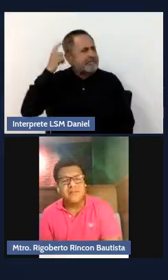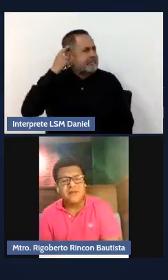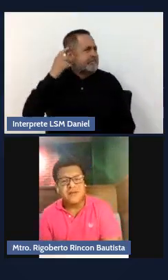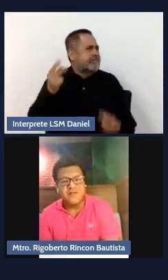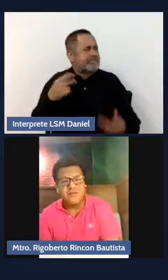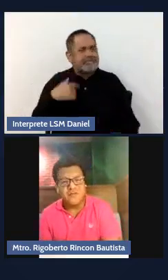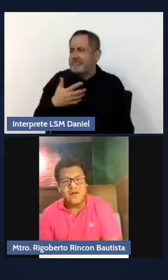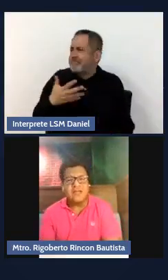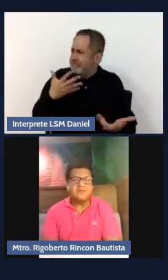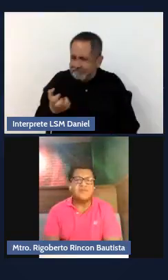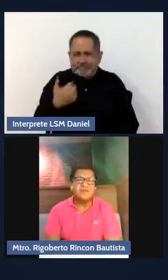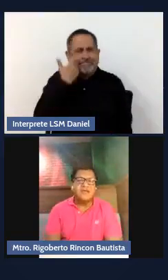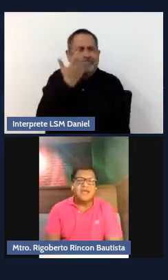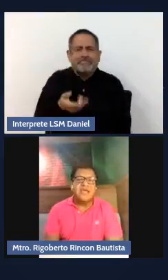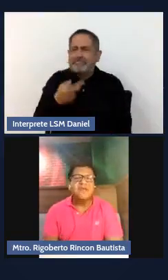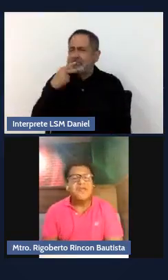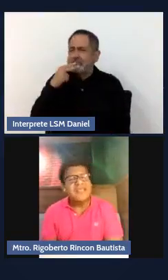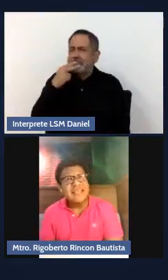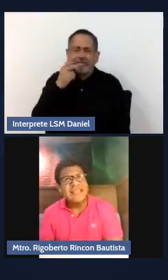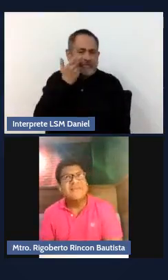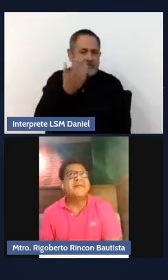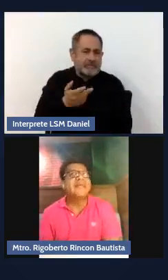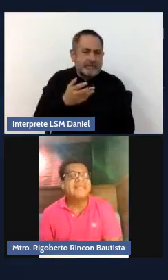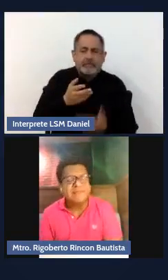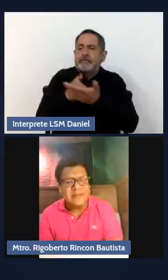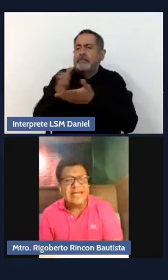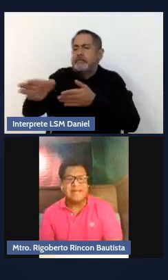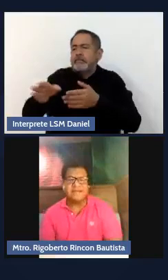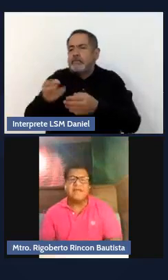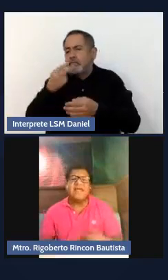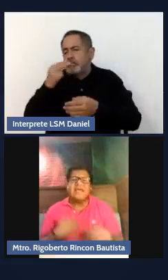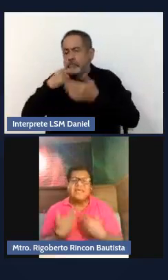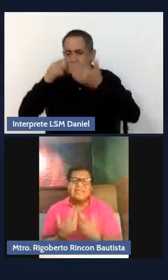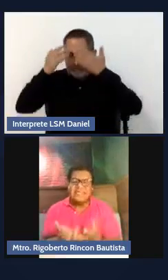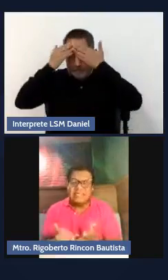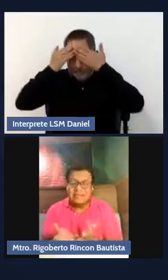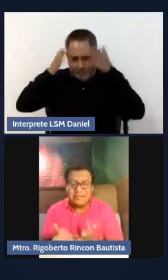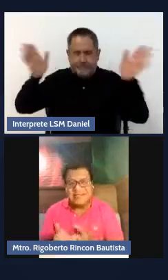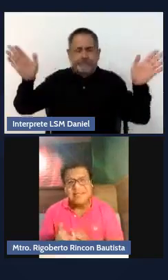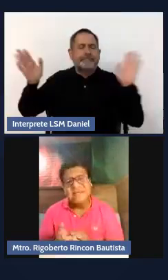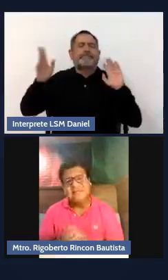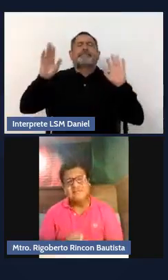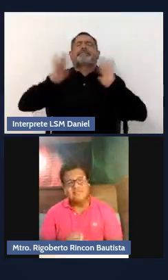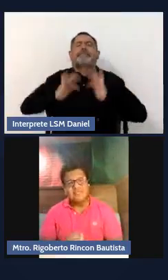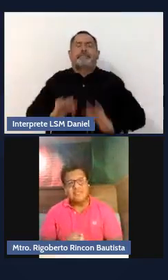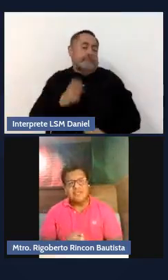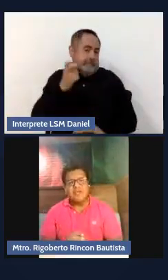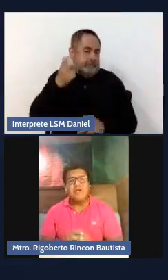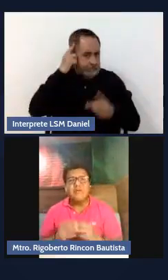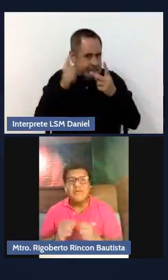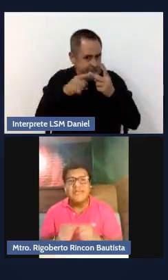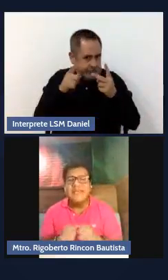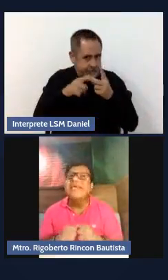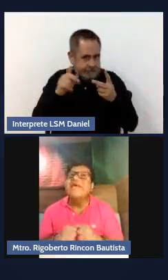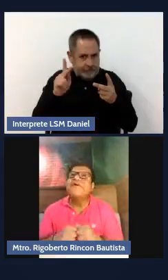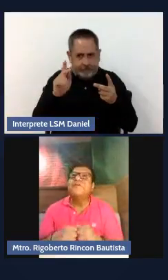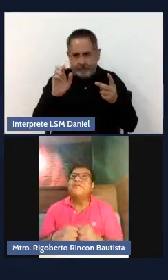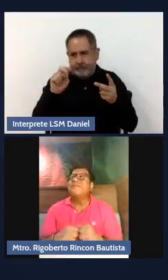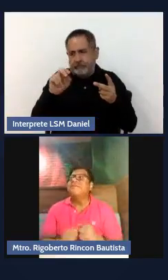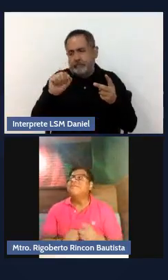algo? Voy a salir para despejarme. Ese es el pensamiento. Y luego viene